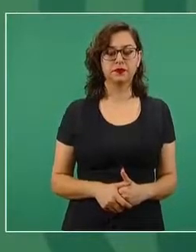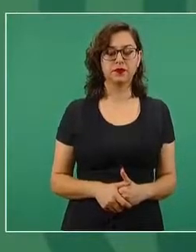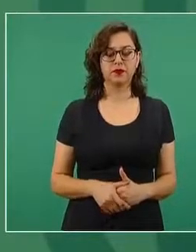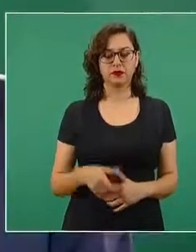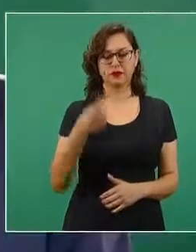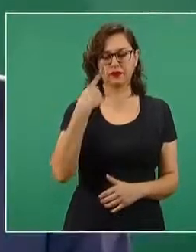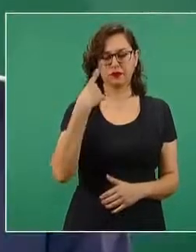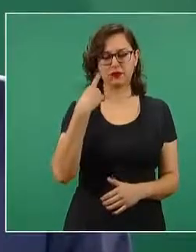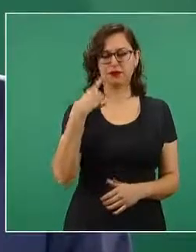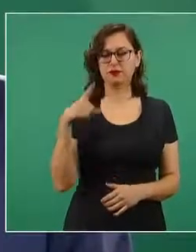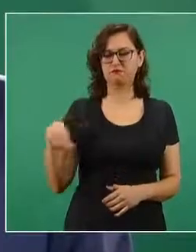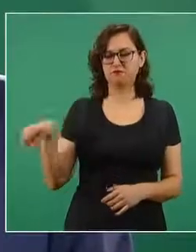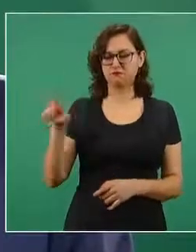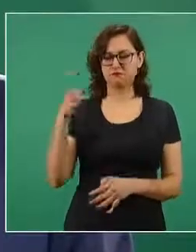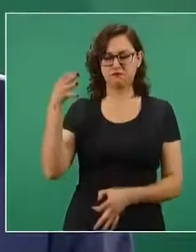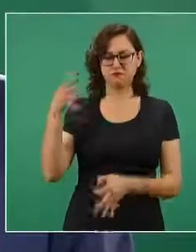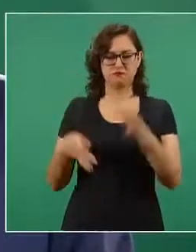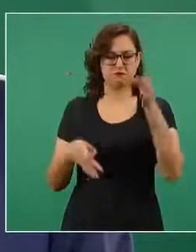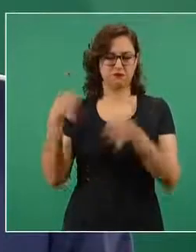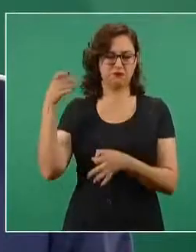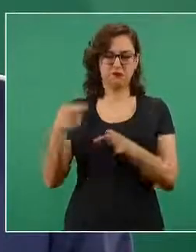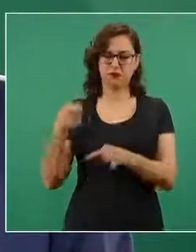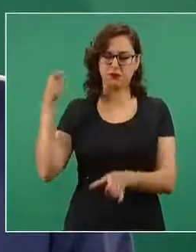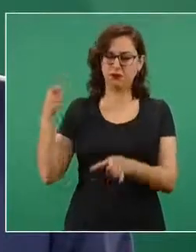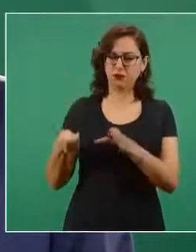por conservadurismo